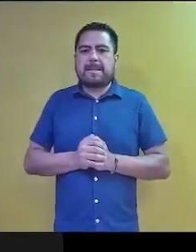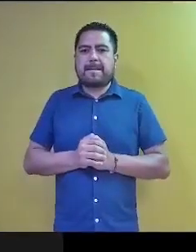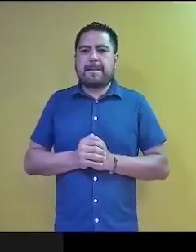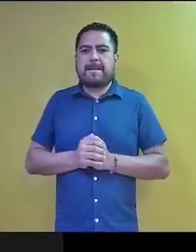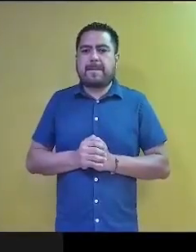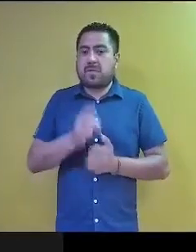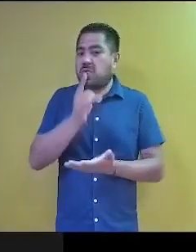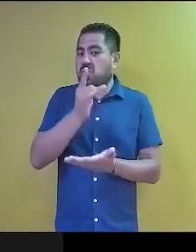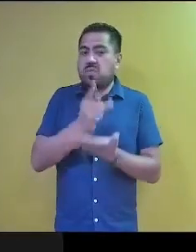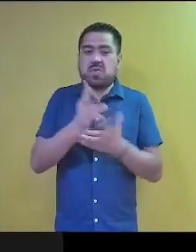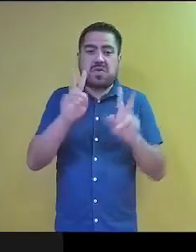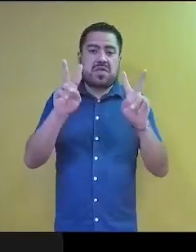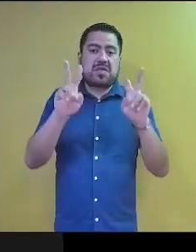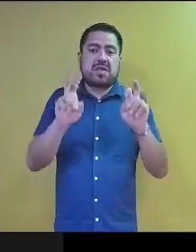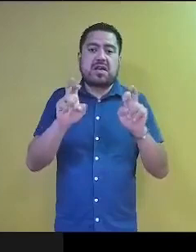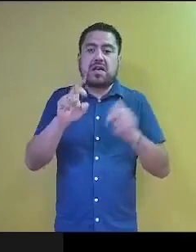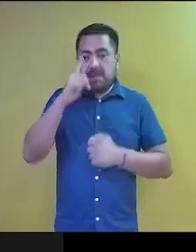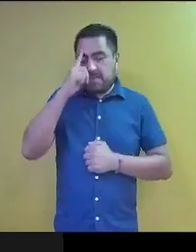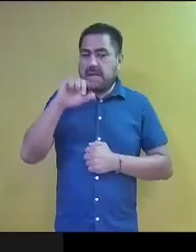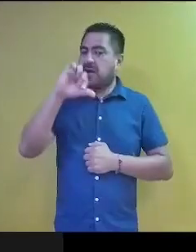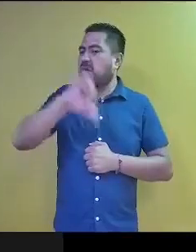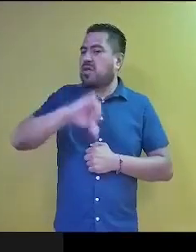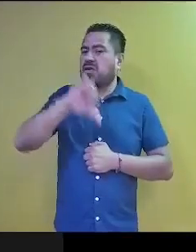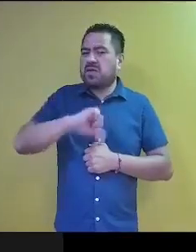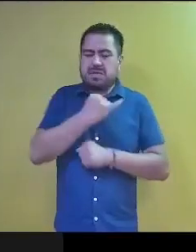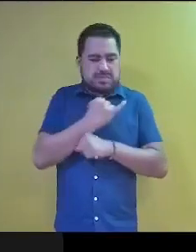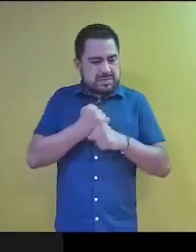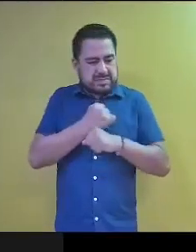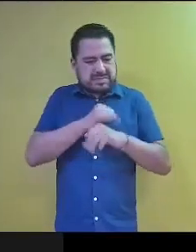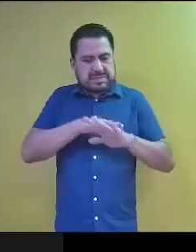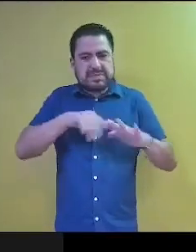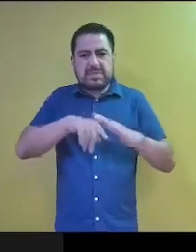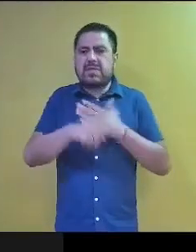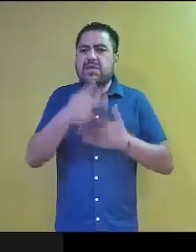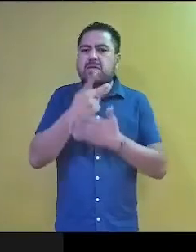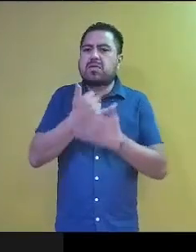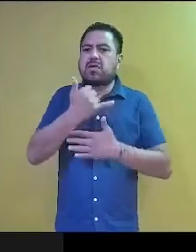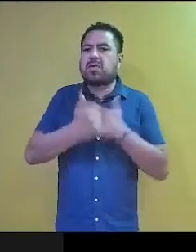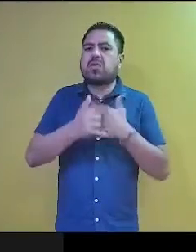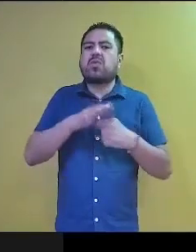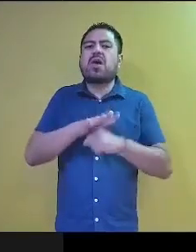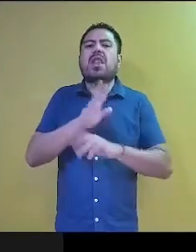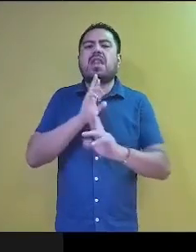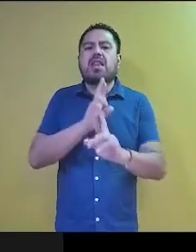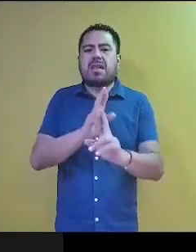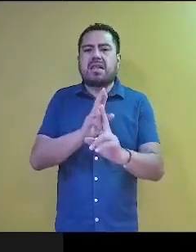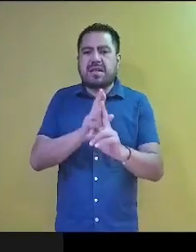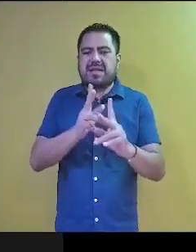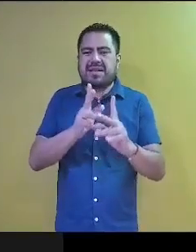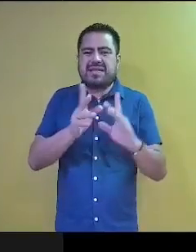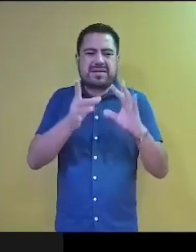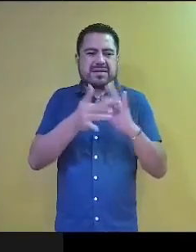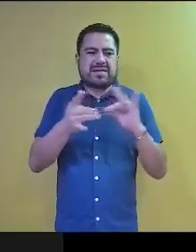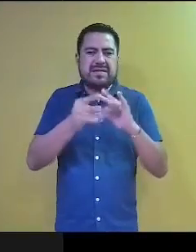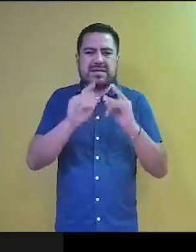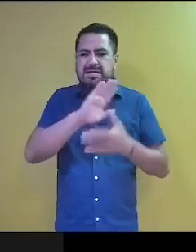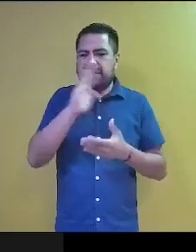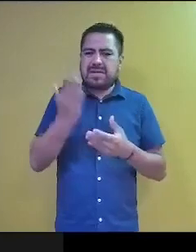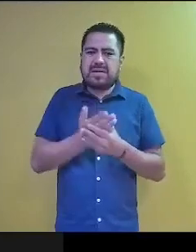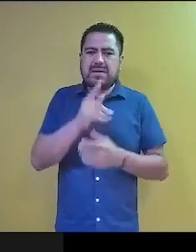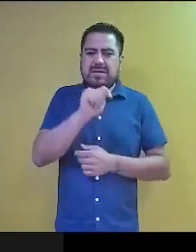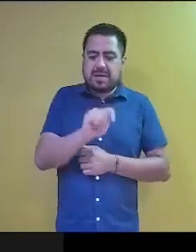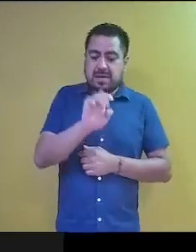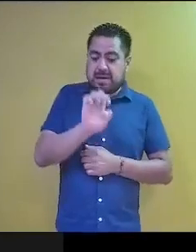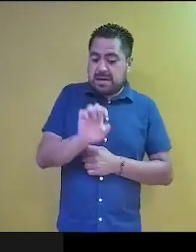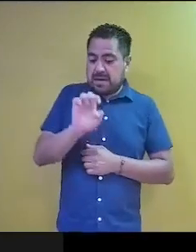El único asunto listado para analizar y resolver corresponde al proyecto de resolución relativo al expediente